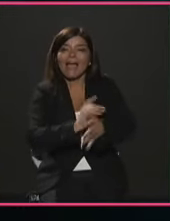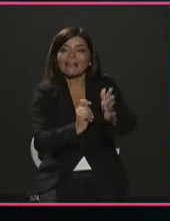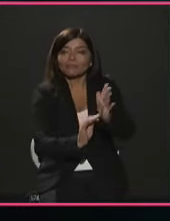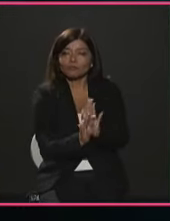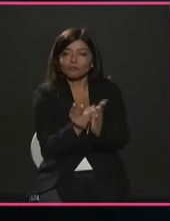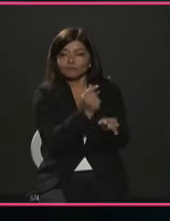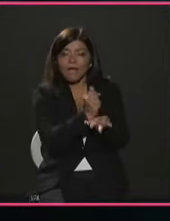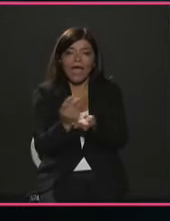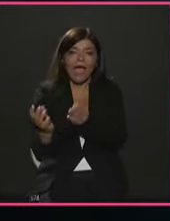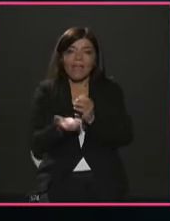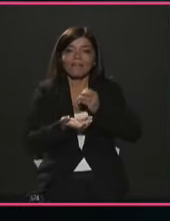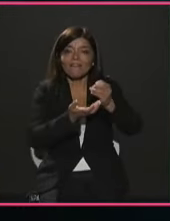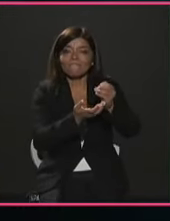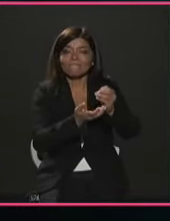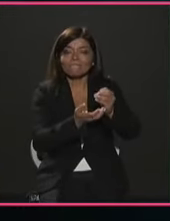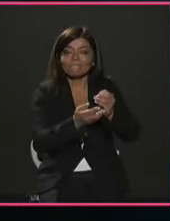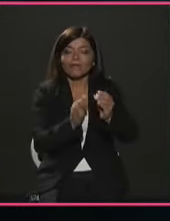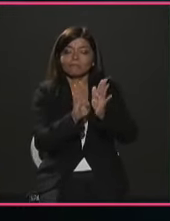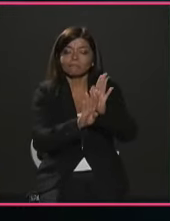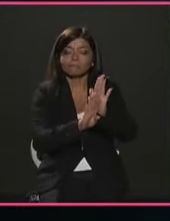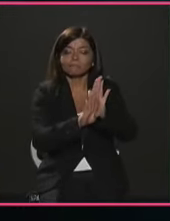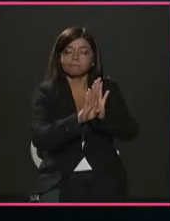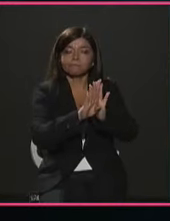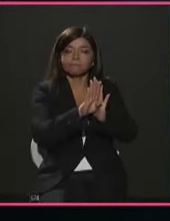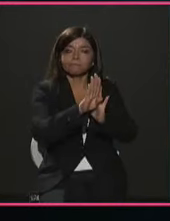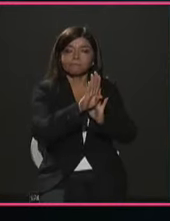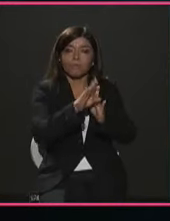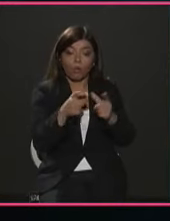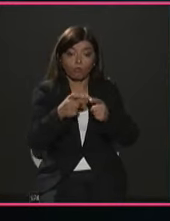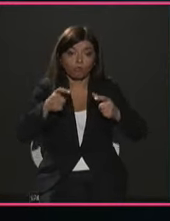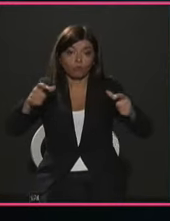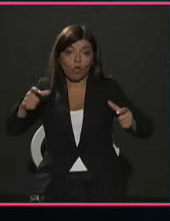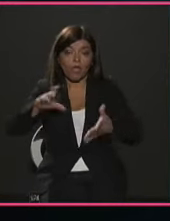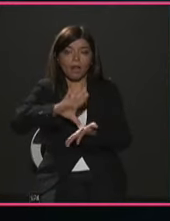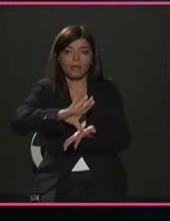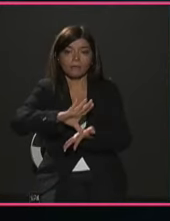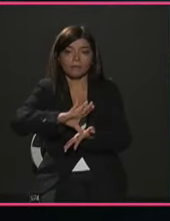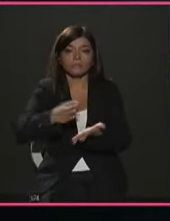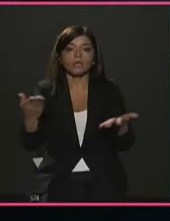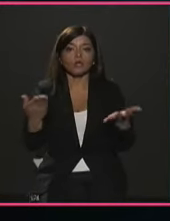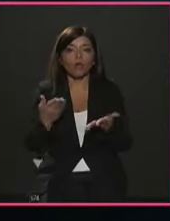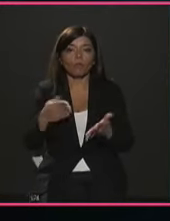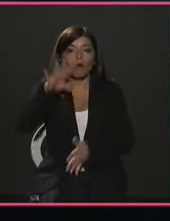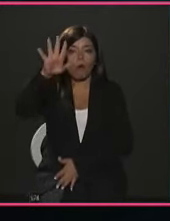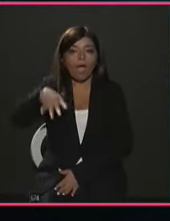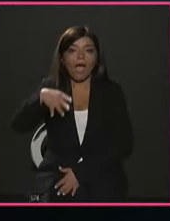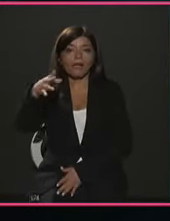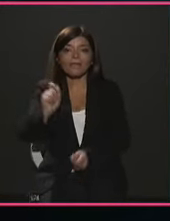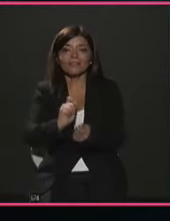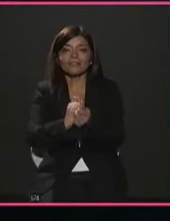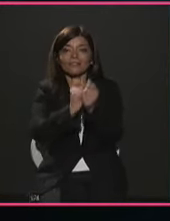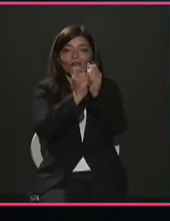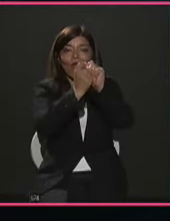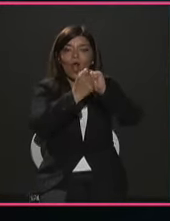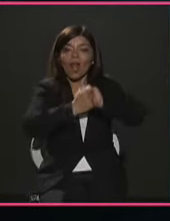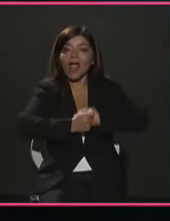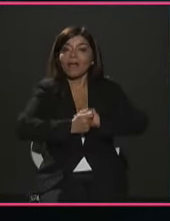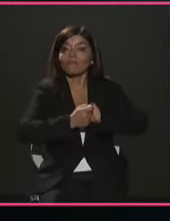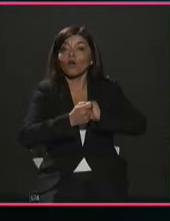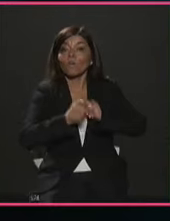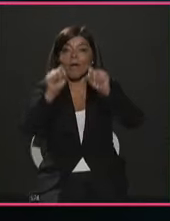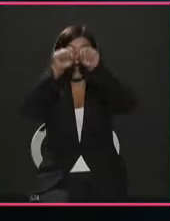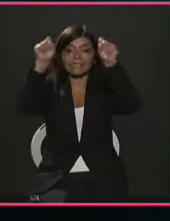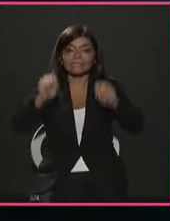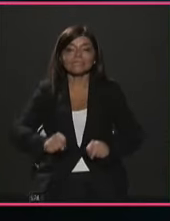que nos permita hacer despegar el crecimiento de nuestro país a través de agendas como la reforma a el